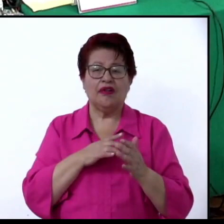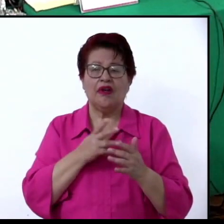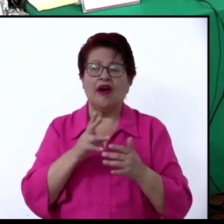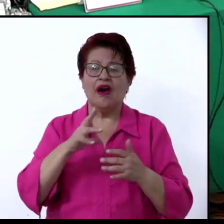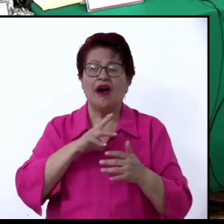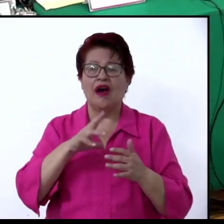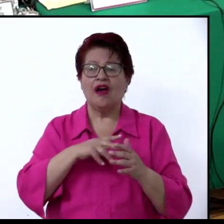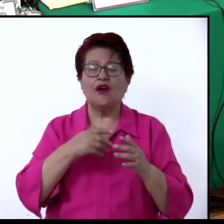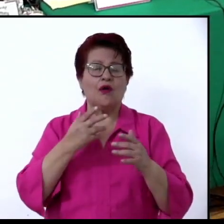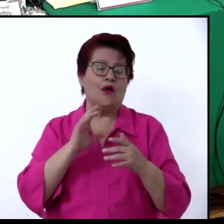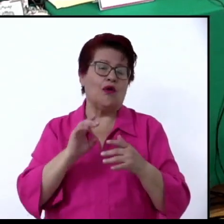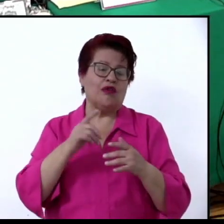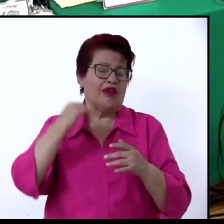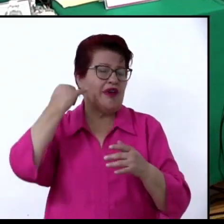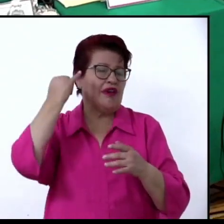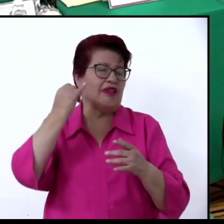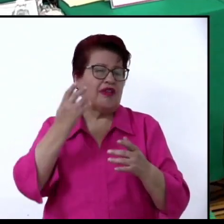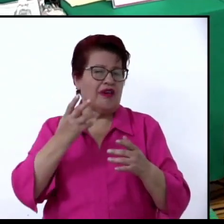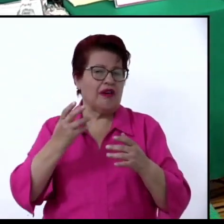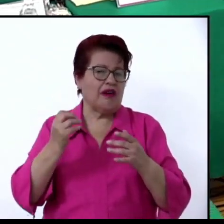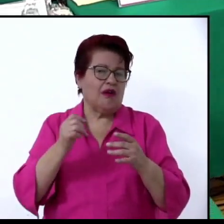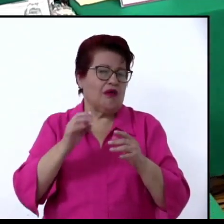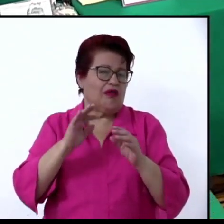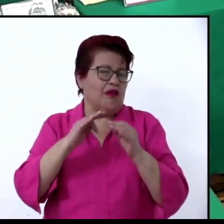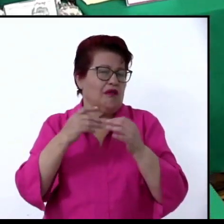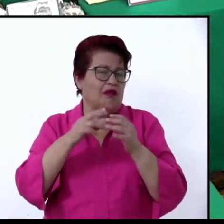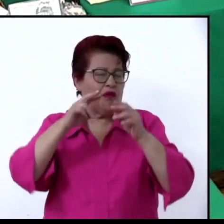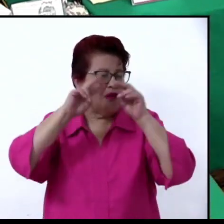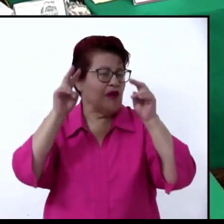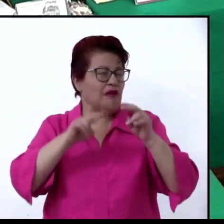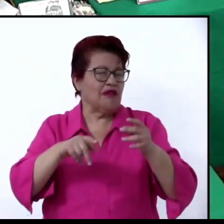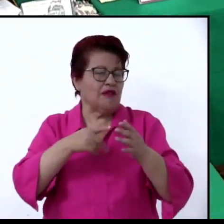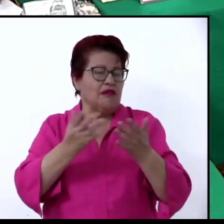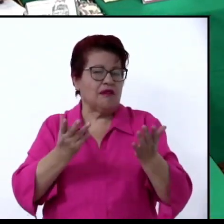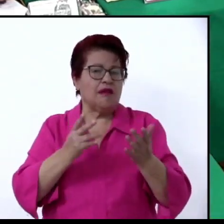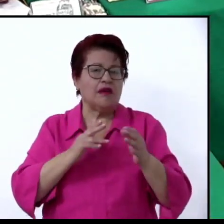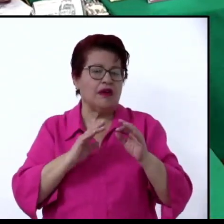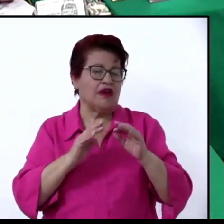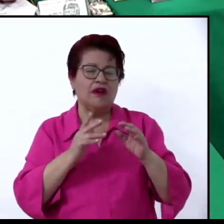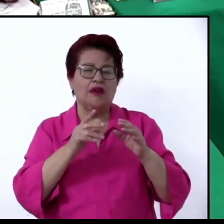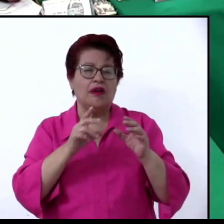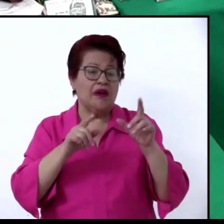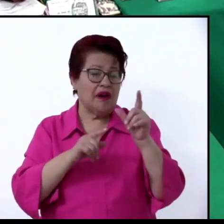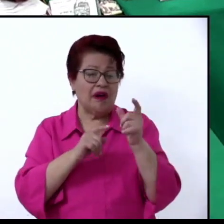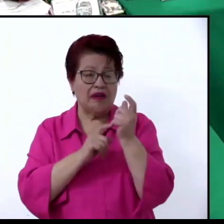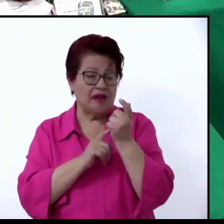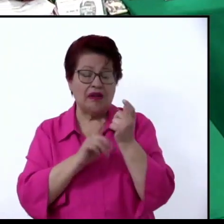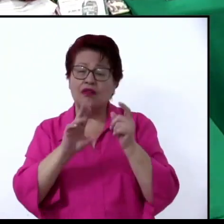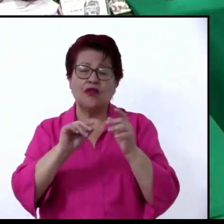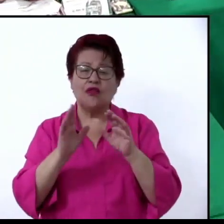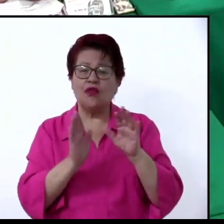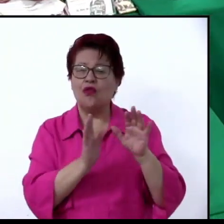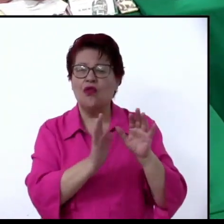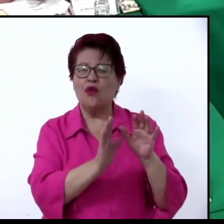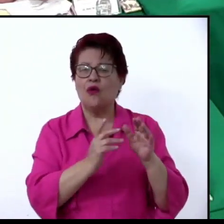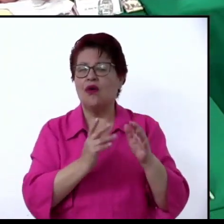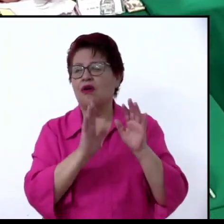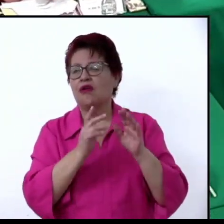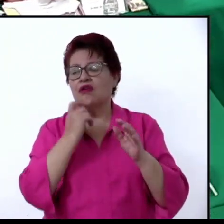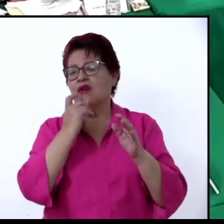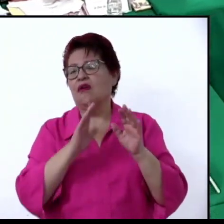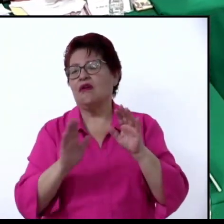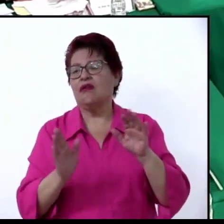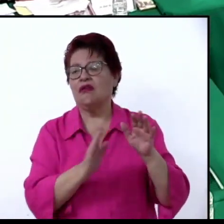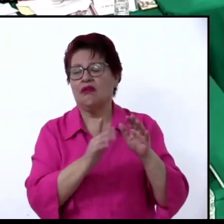tienen otro criterio o tienen otra visión y tratan de retirarles de la actividad en la que realizan, y